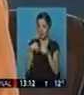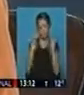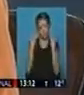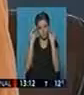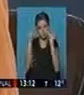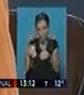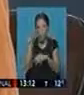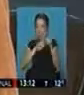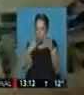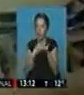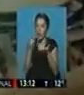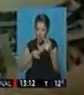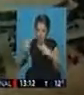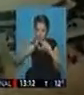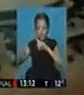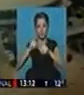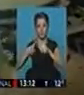Lo están intentando de nuevo.